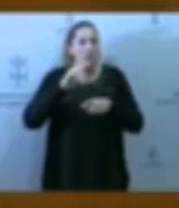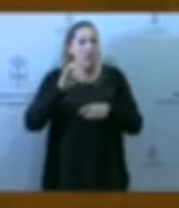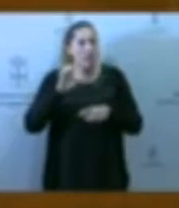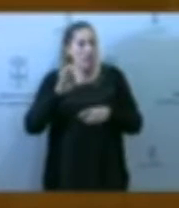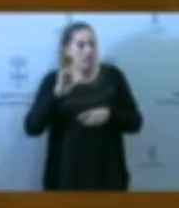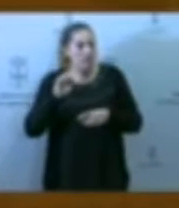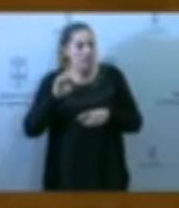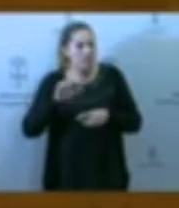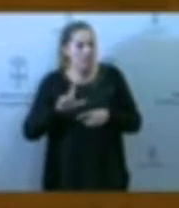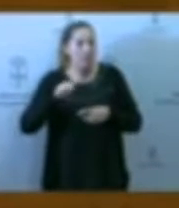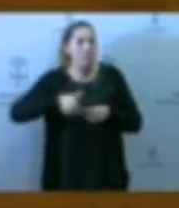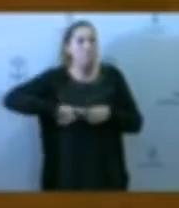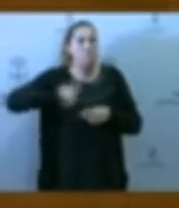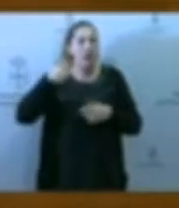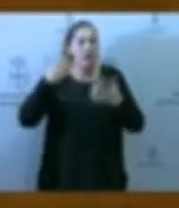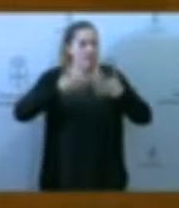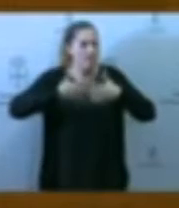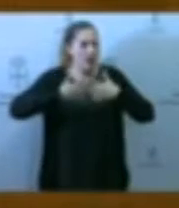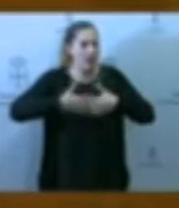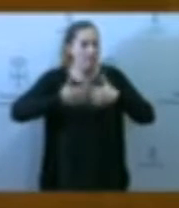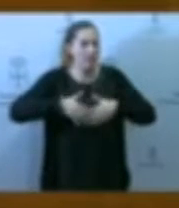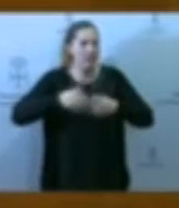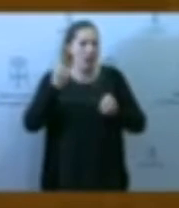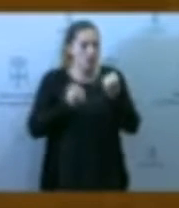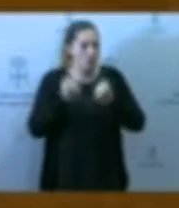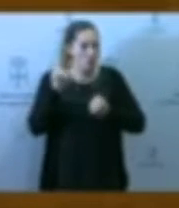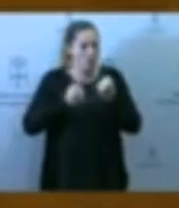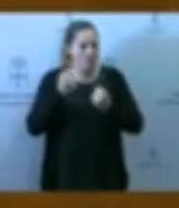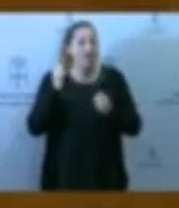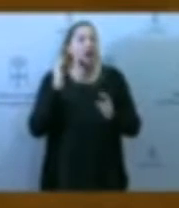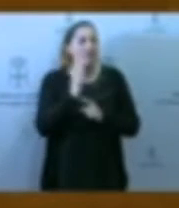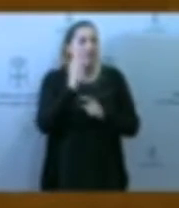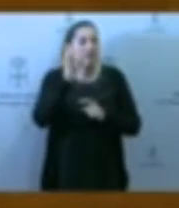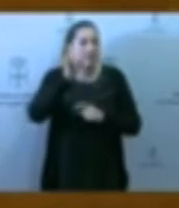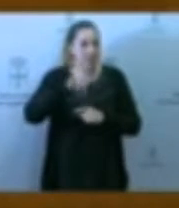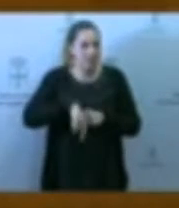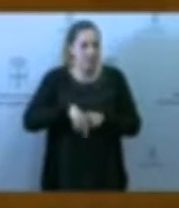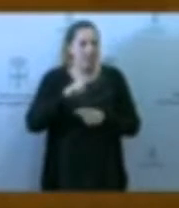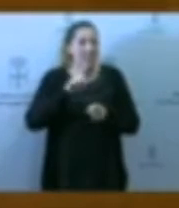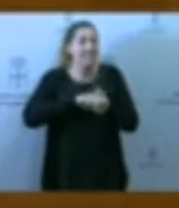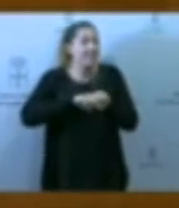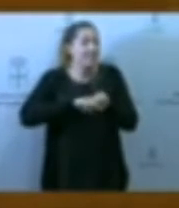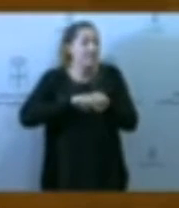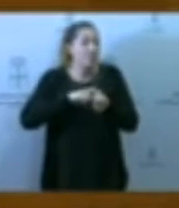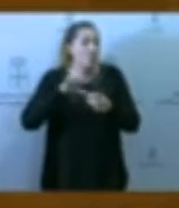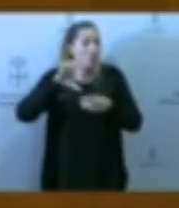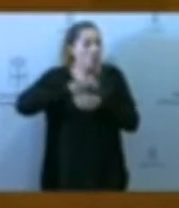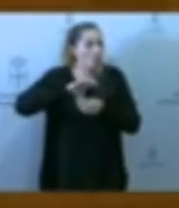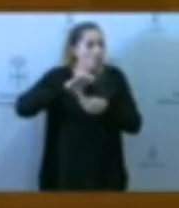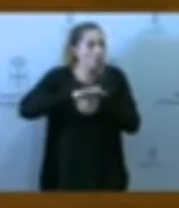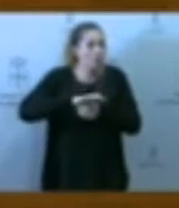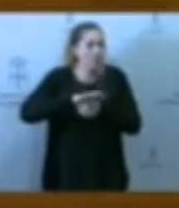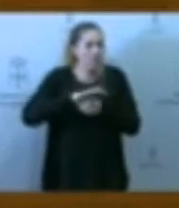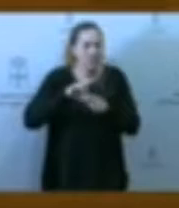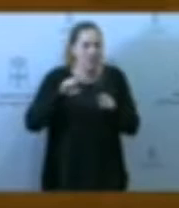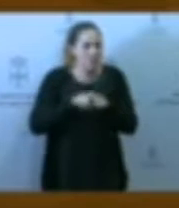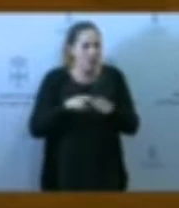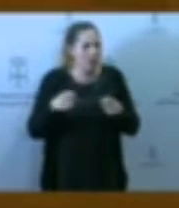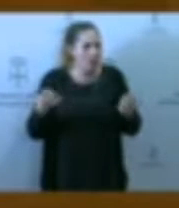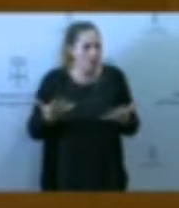afectó gravemente al sector de fabricantes de vehículos. Y la desaparición de este tipo de combustible con carácter general obligaría